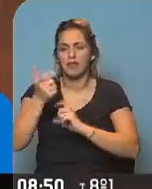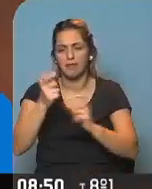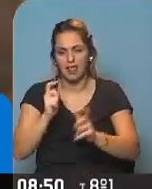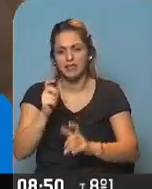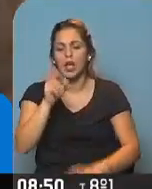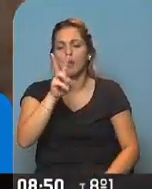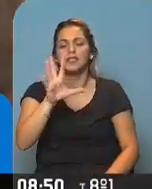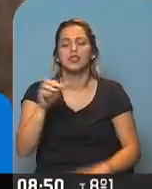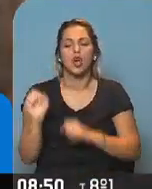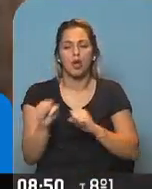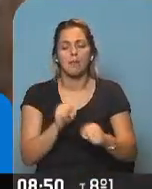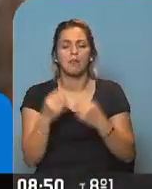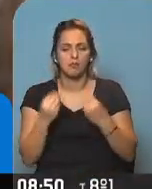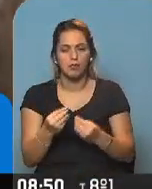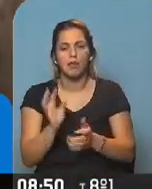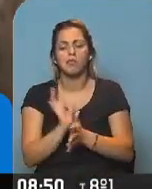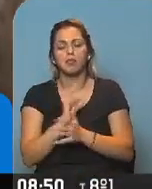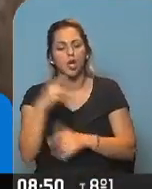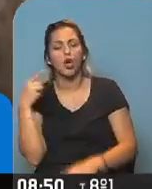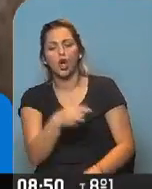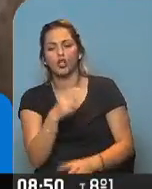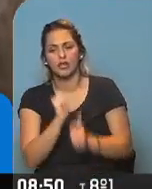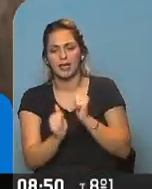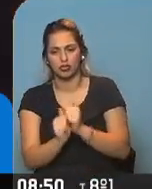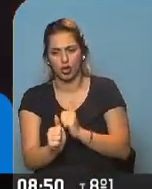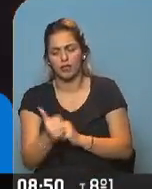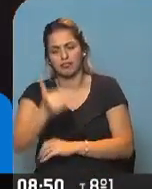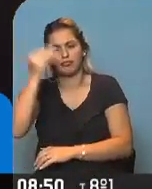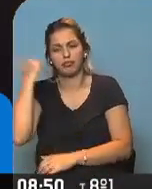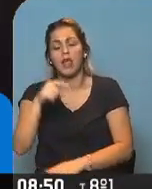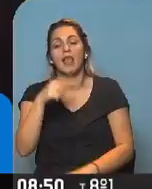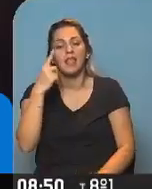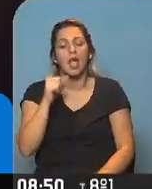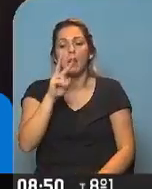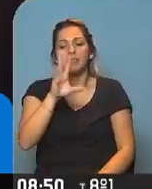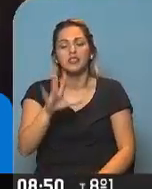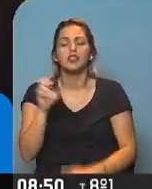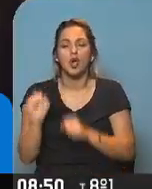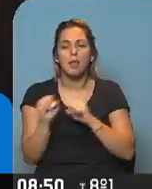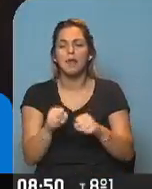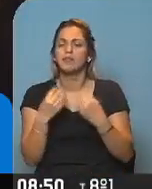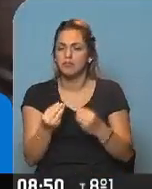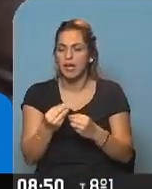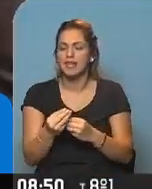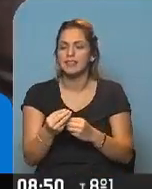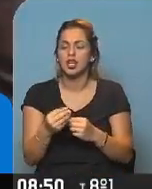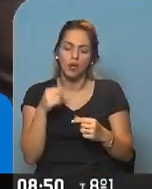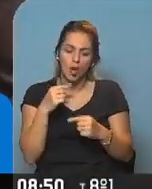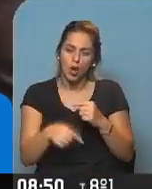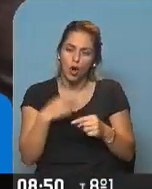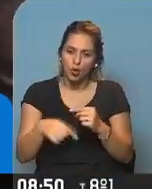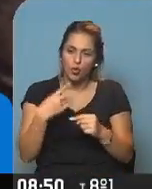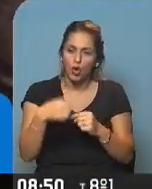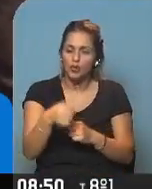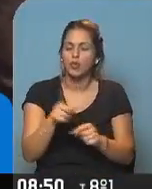mayo fue en contra de la historia es decir el 25 de mayo de alguna manera fue seguir el proceso que se estaba